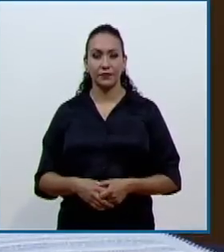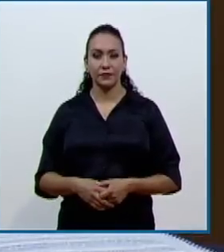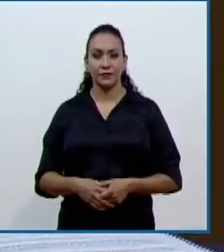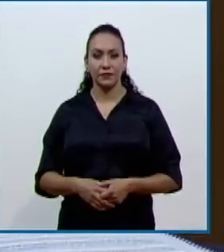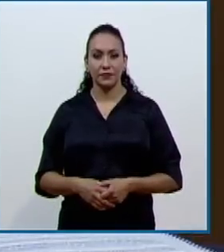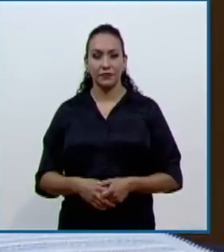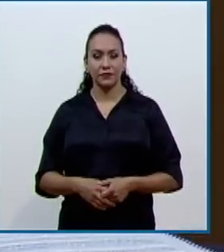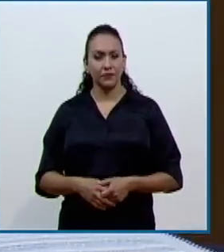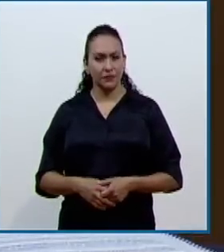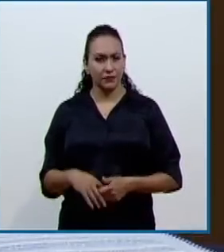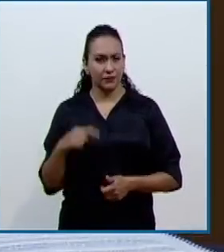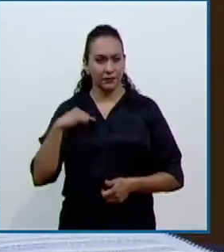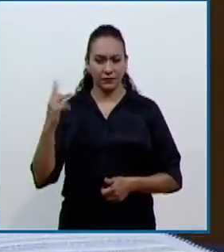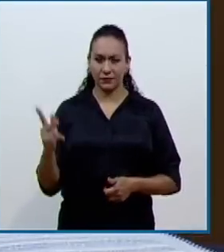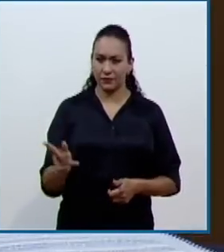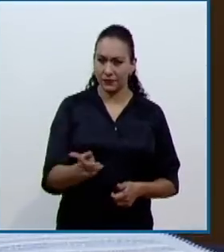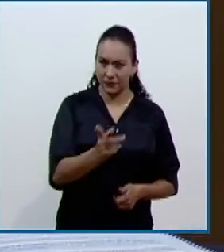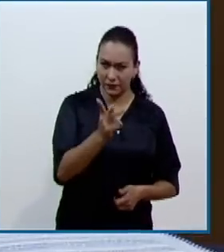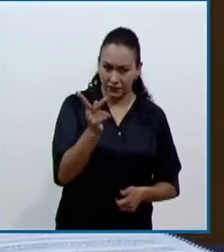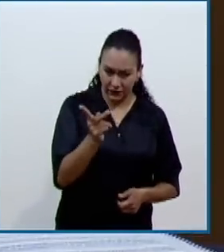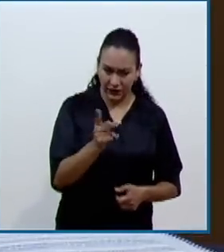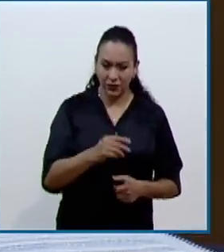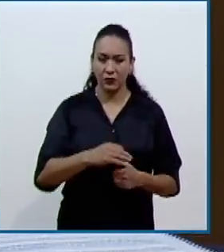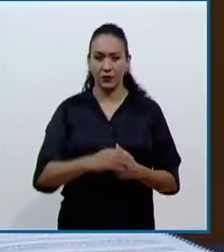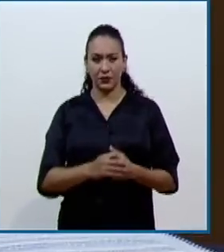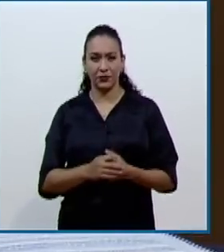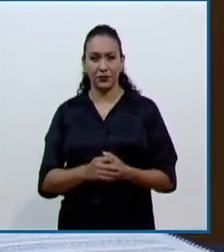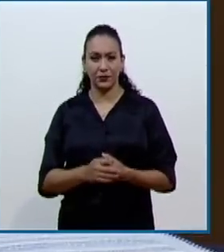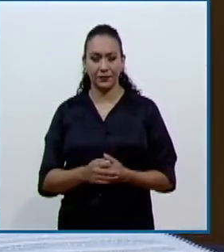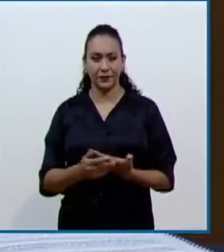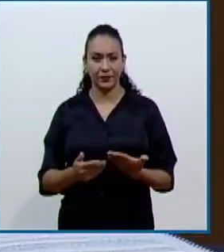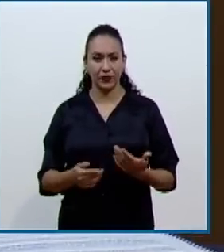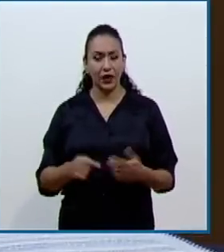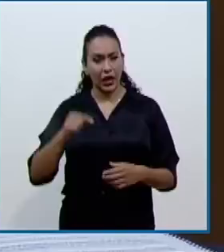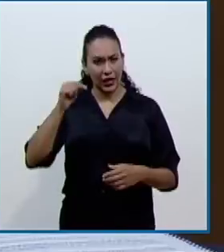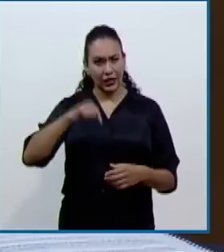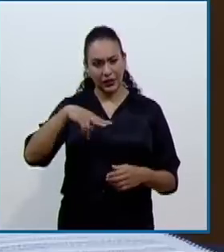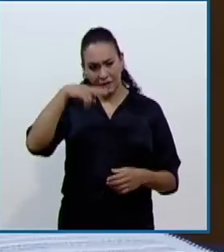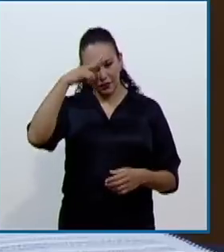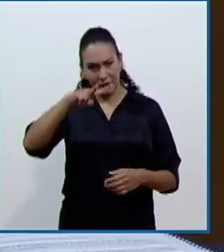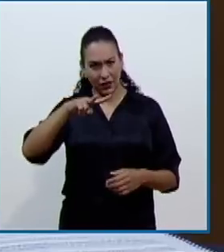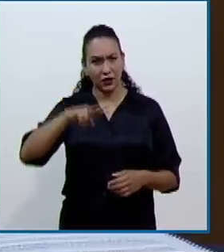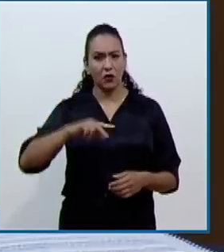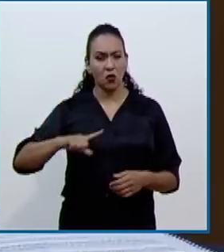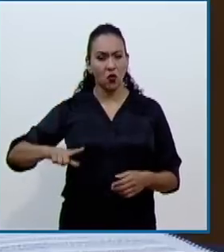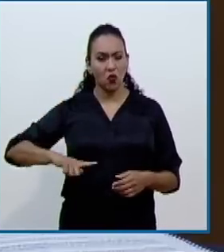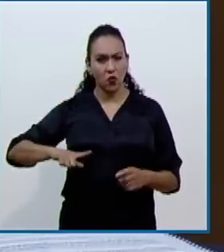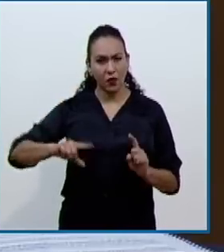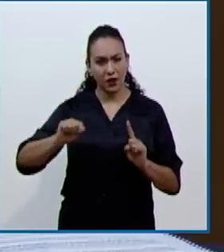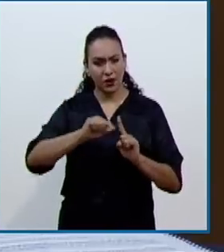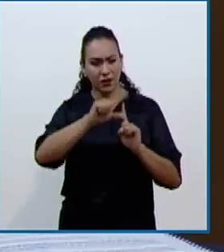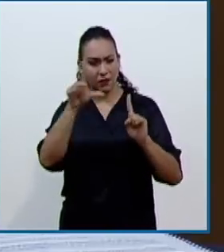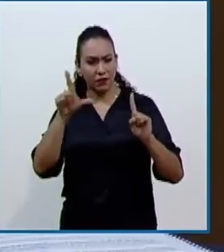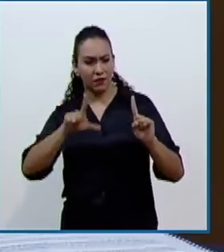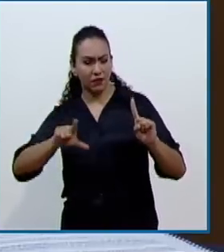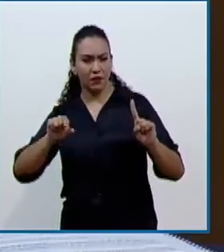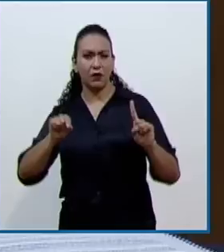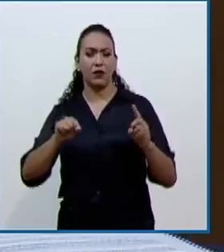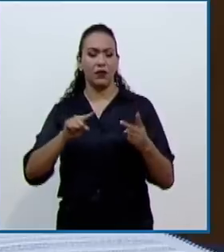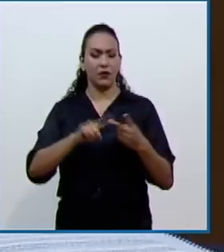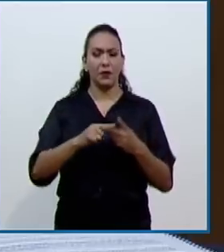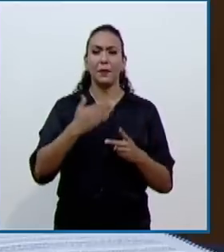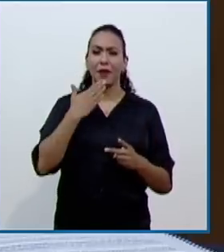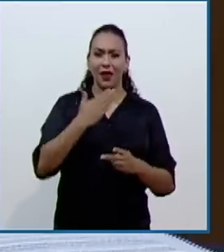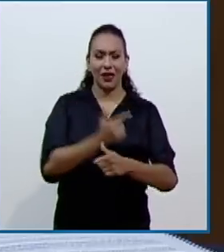¿Puede acaso nuestra república representativa, nuestra república democrática, nuestra república laica y